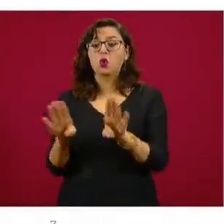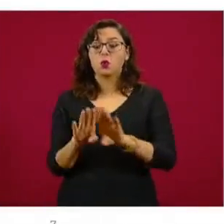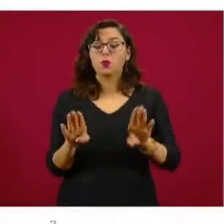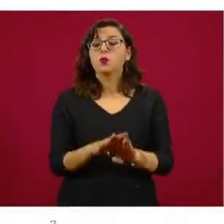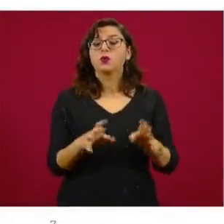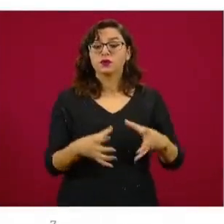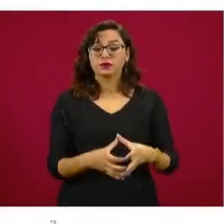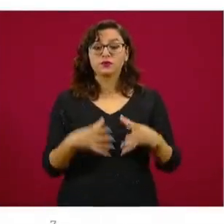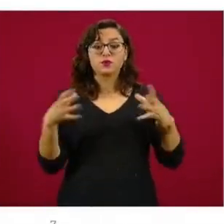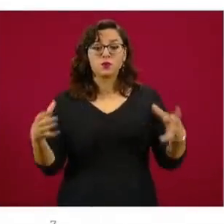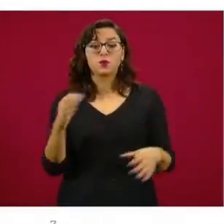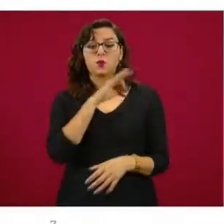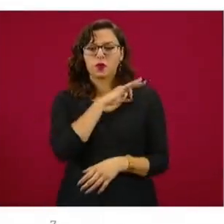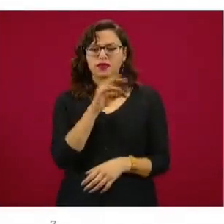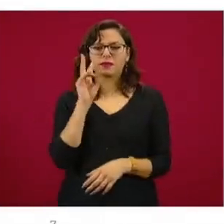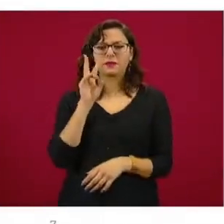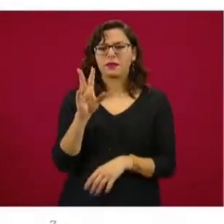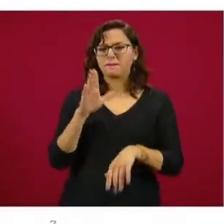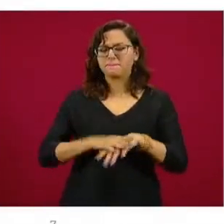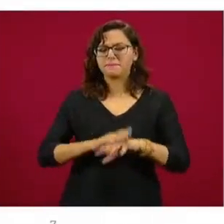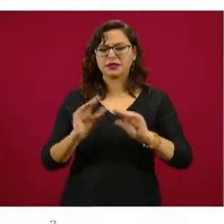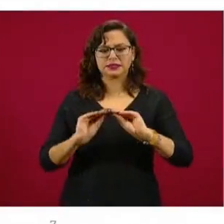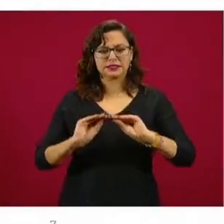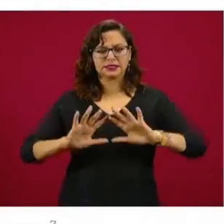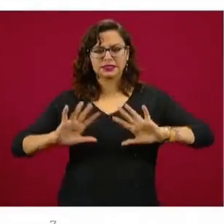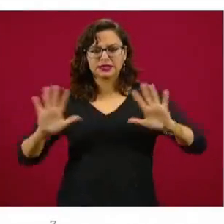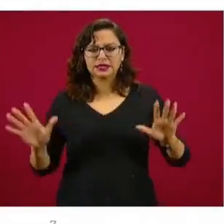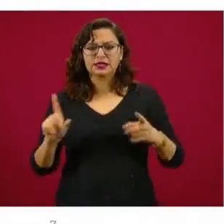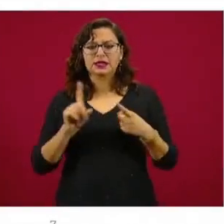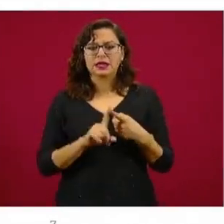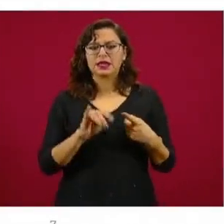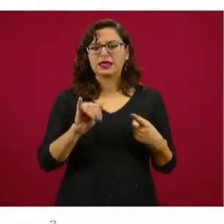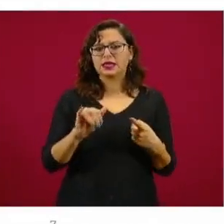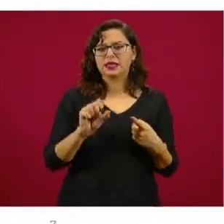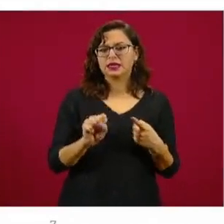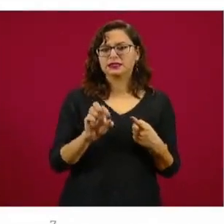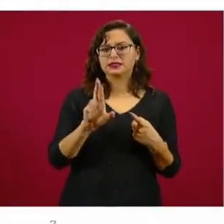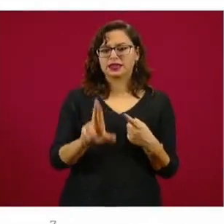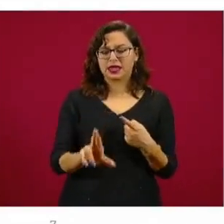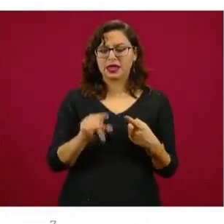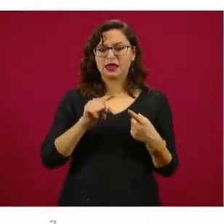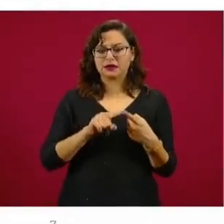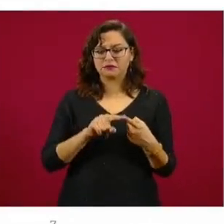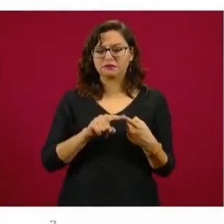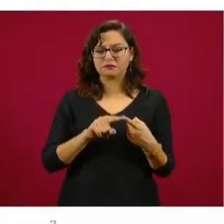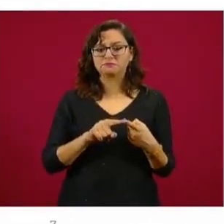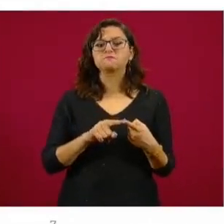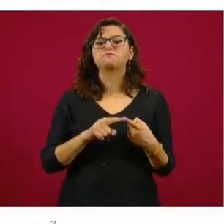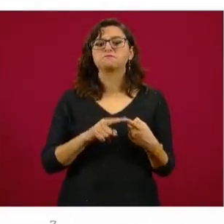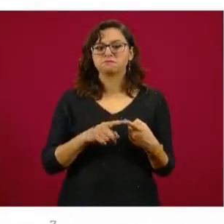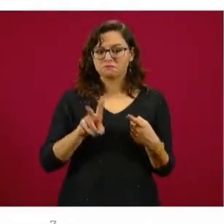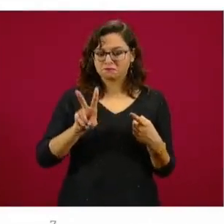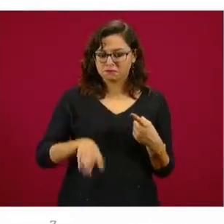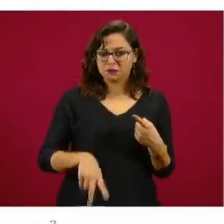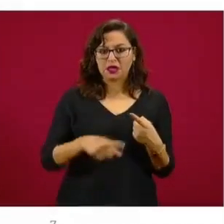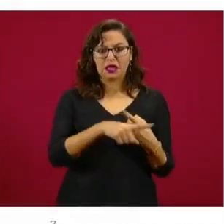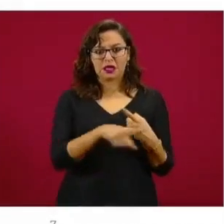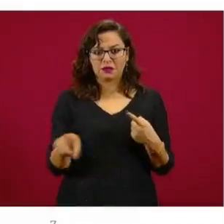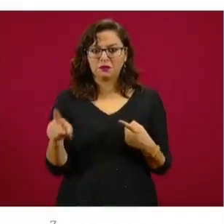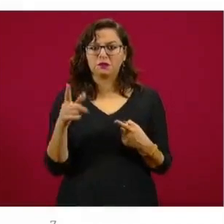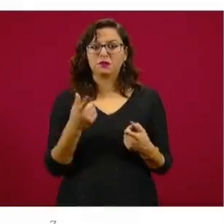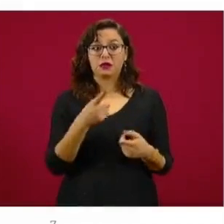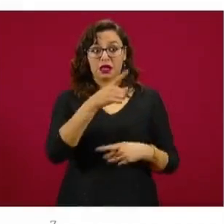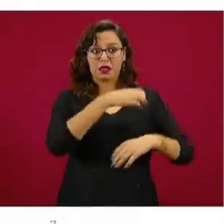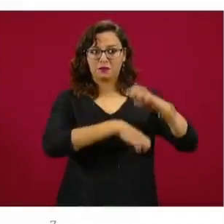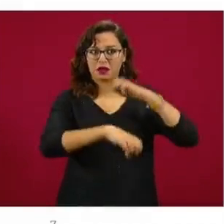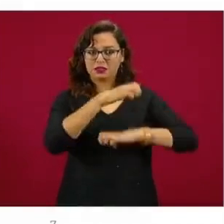está muy claro en la parte de ISR, que eso tiene que ver con el esfuerzo que se hizo en grandes